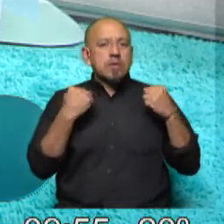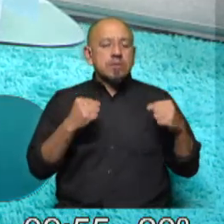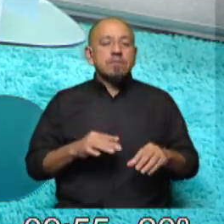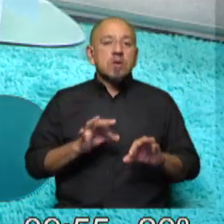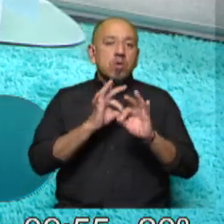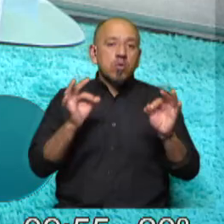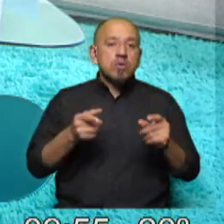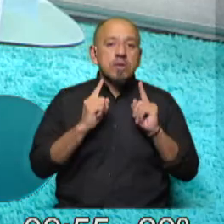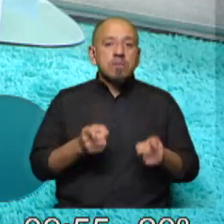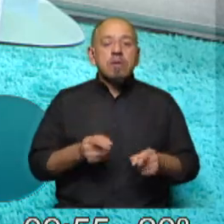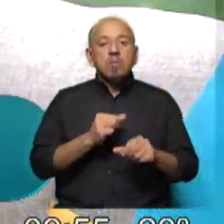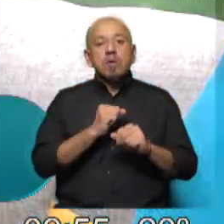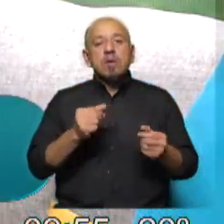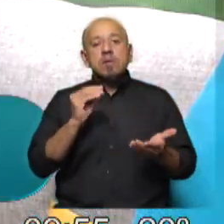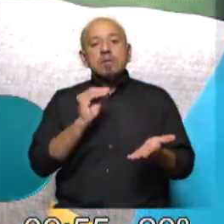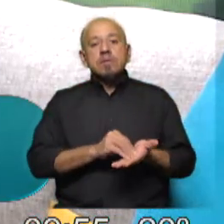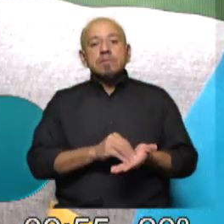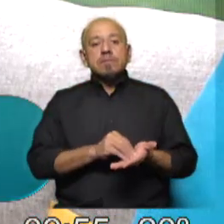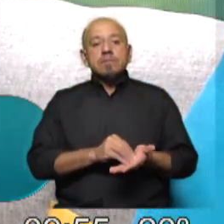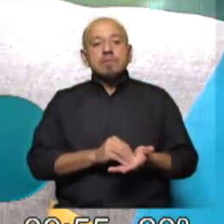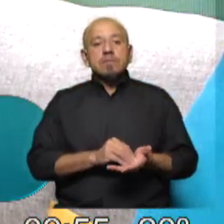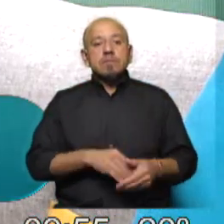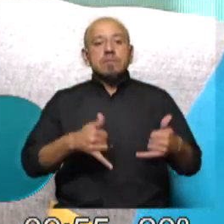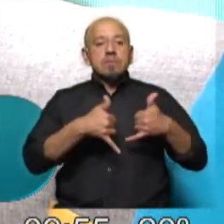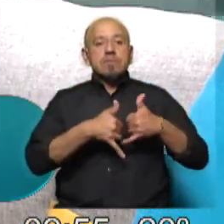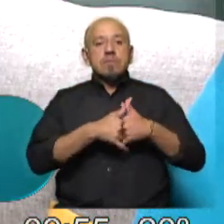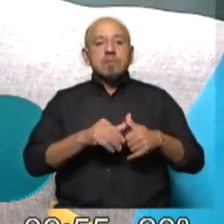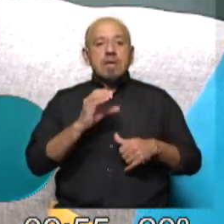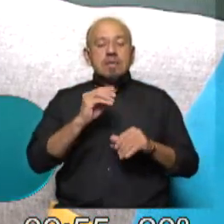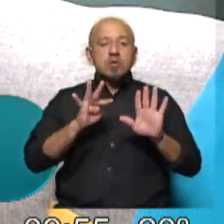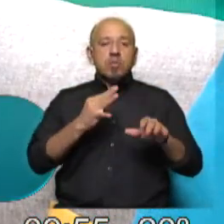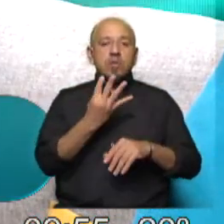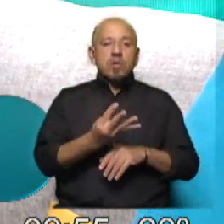no, también pueden agendar sus entrenamientos al WhatsApp